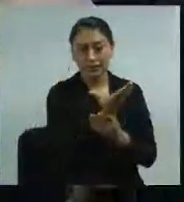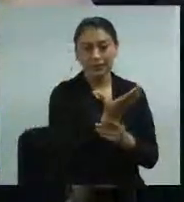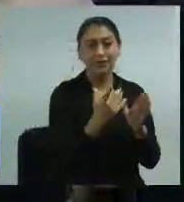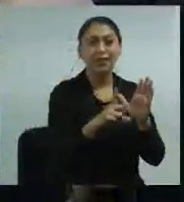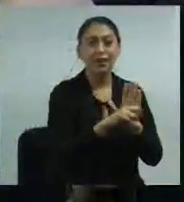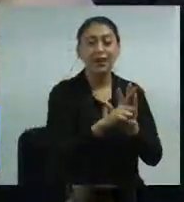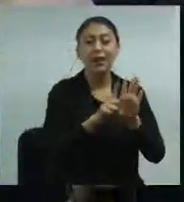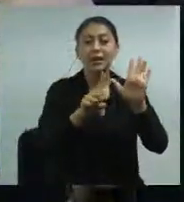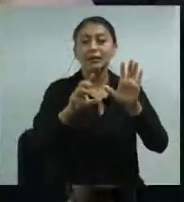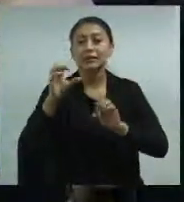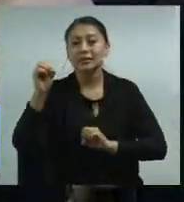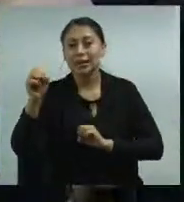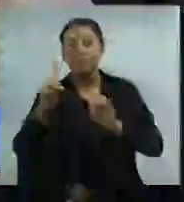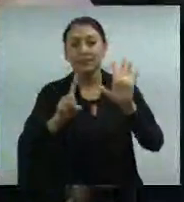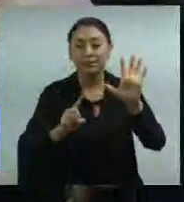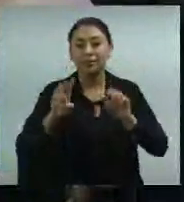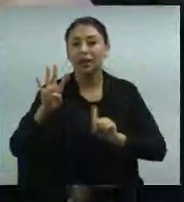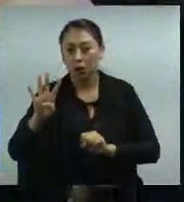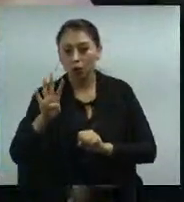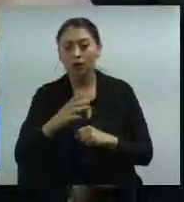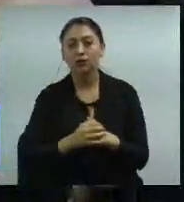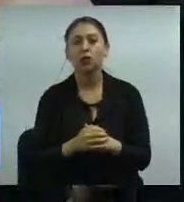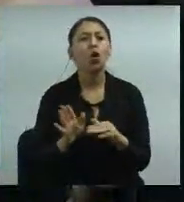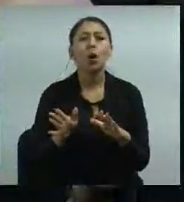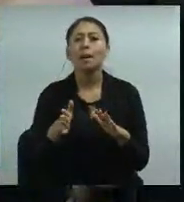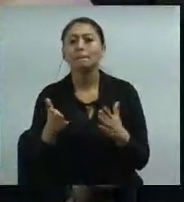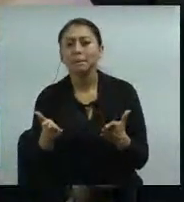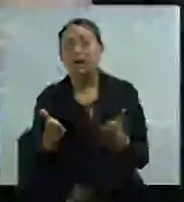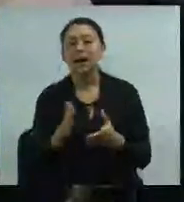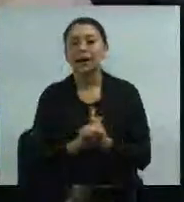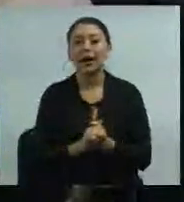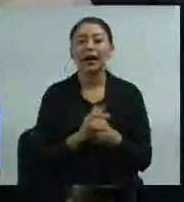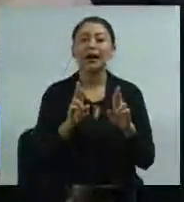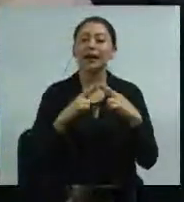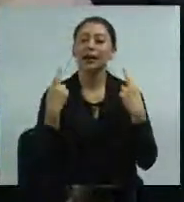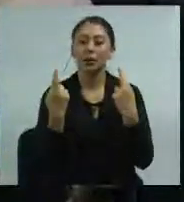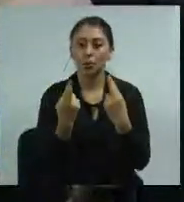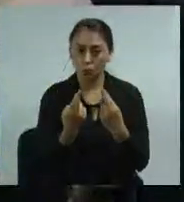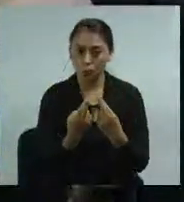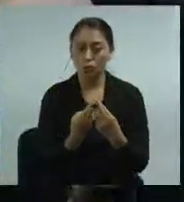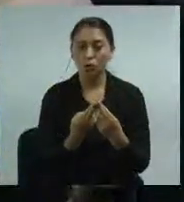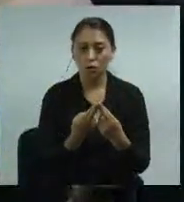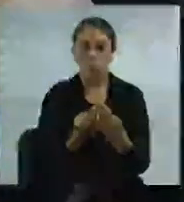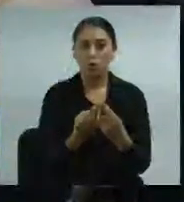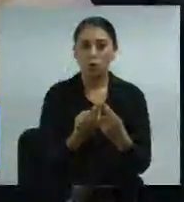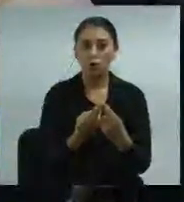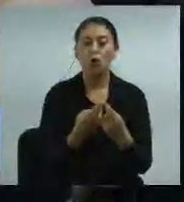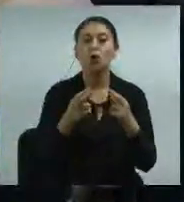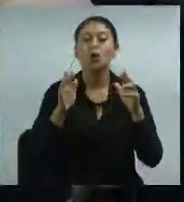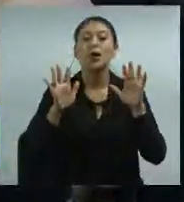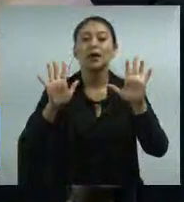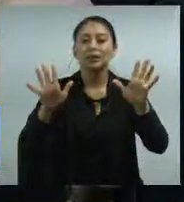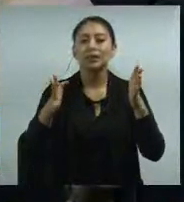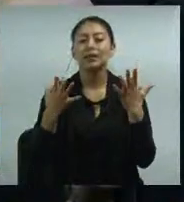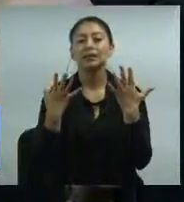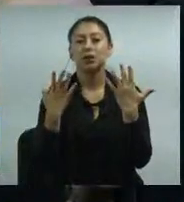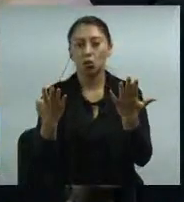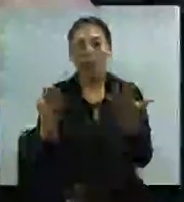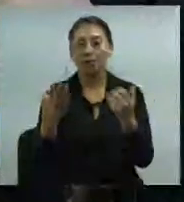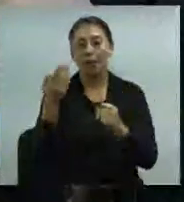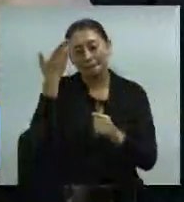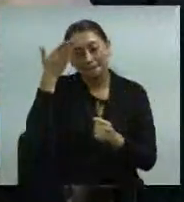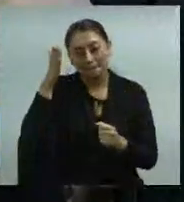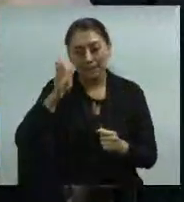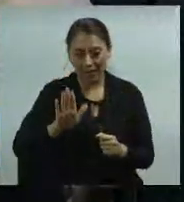ley 6064 para el día de la sesión ordinaria 19ª, que será el